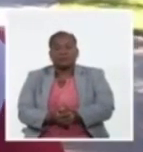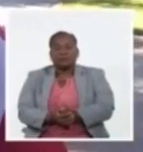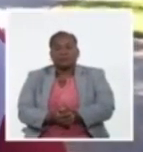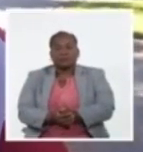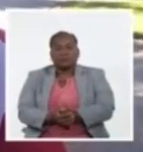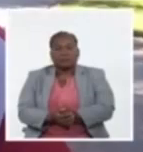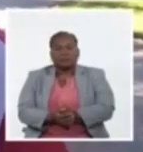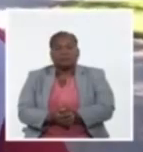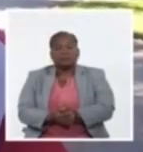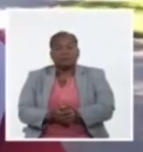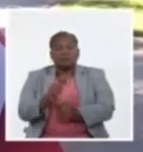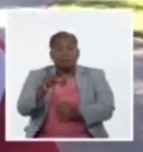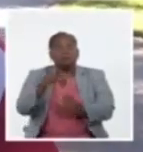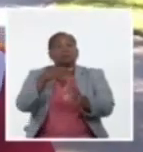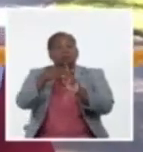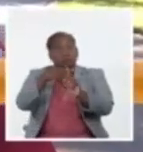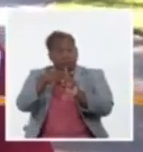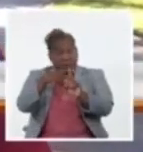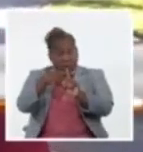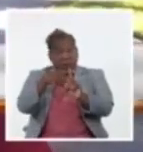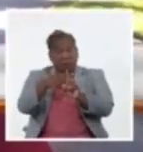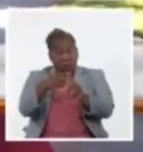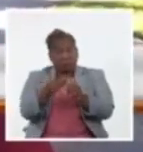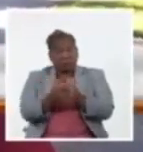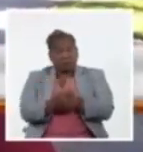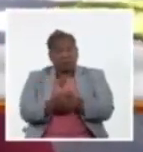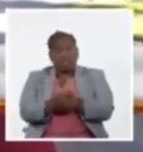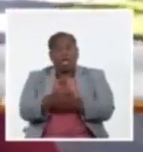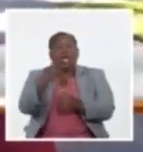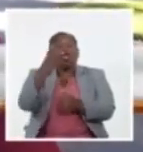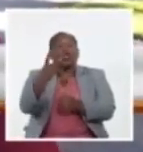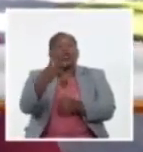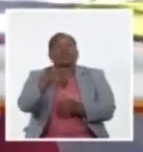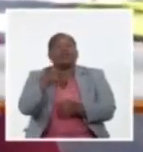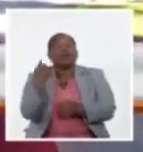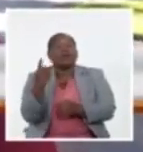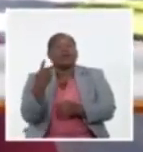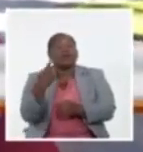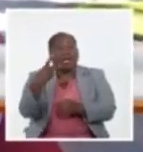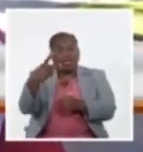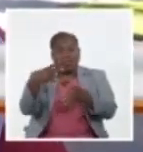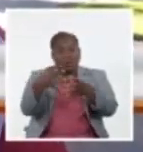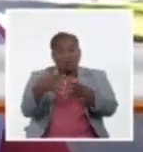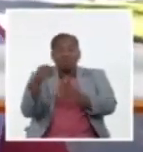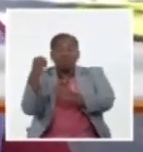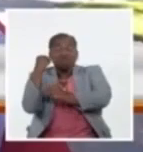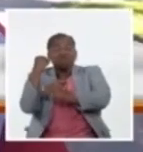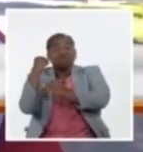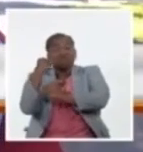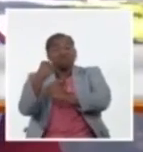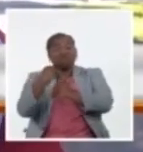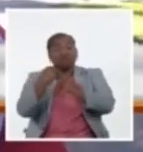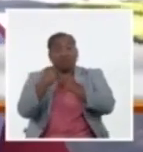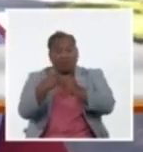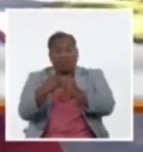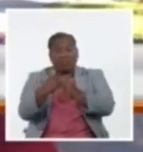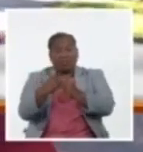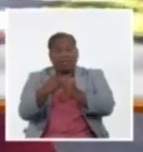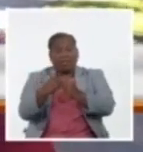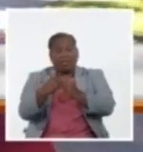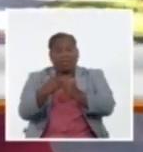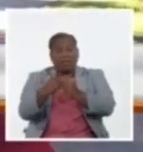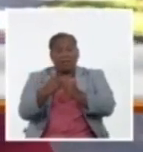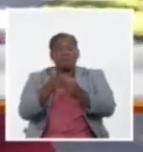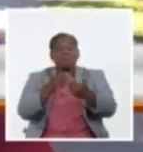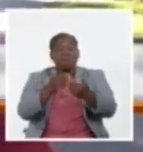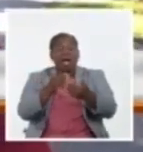Super ronda muy positiva. Nos fuimos con dos derrotas, pero dos derrotas con dos equipos muy fuertes, que de hecho van a discutir